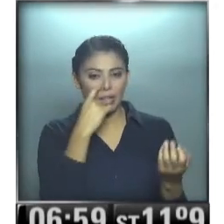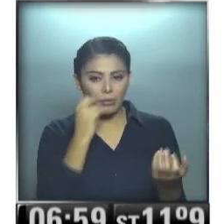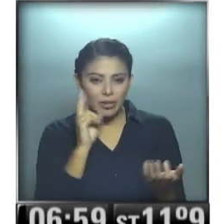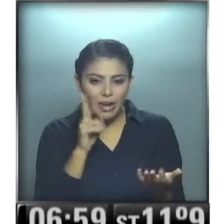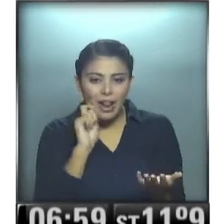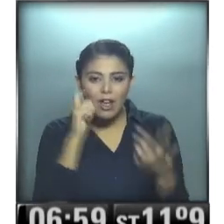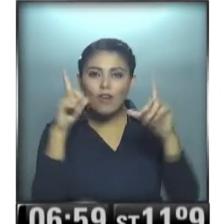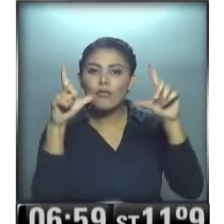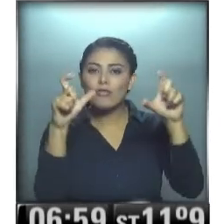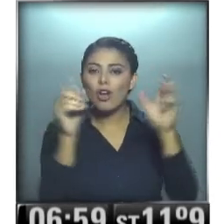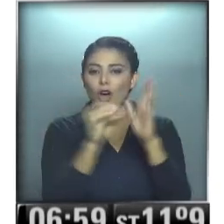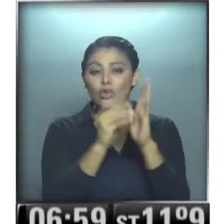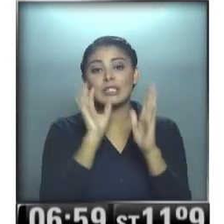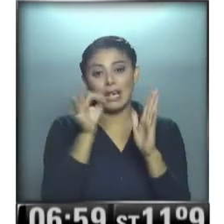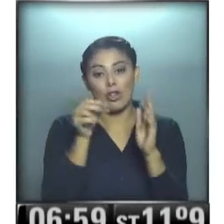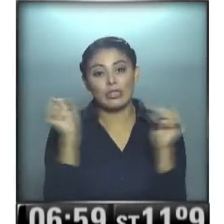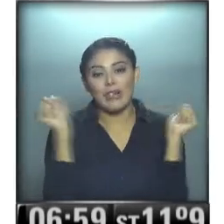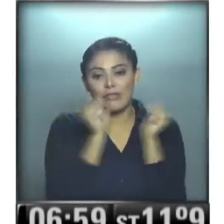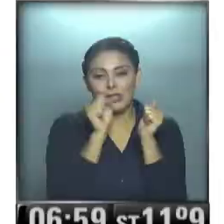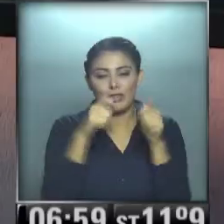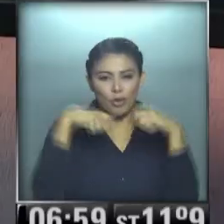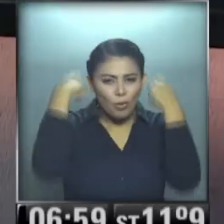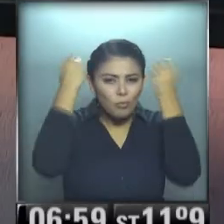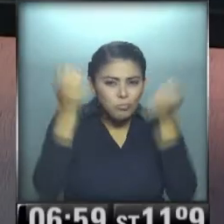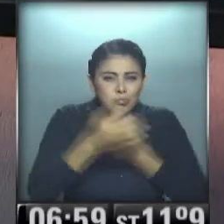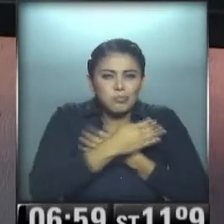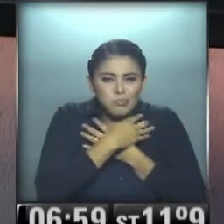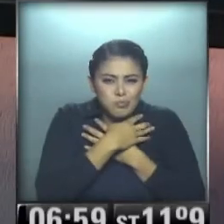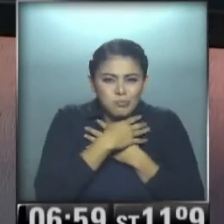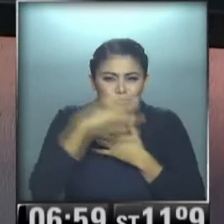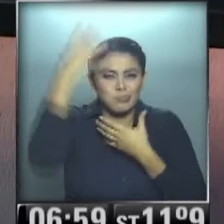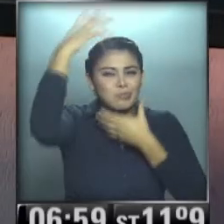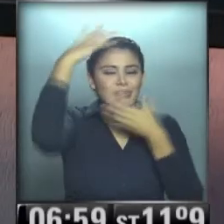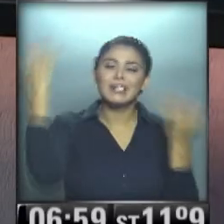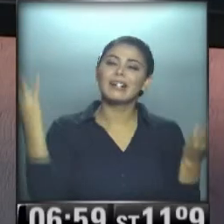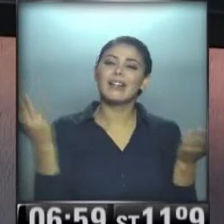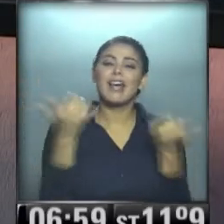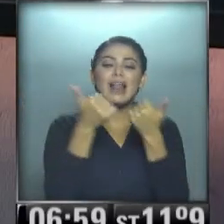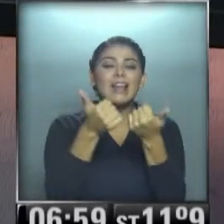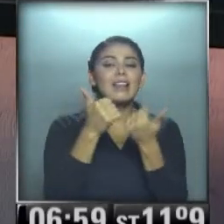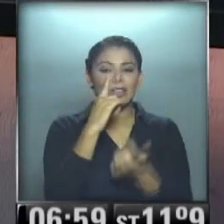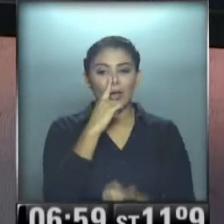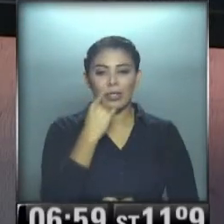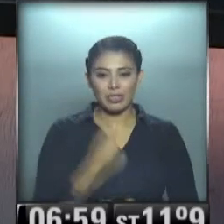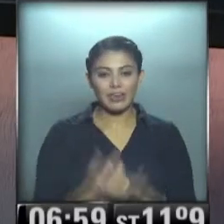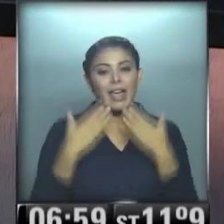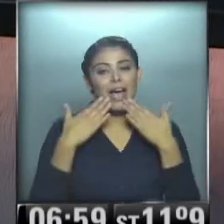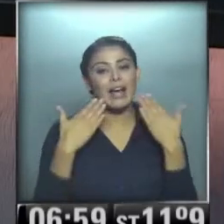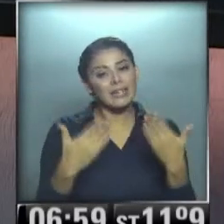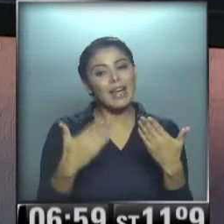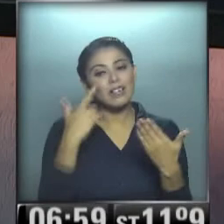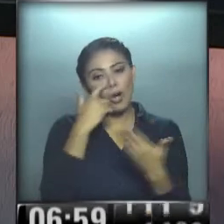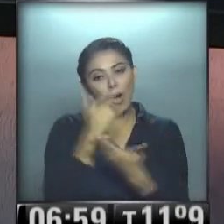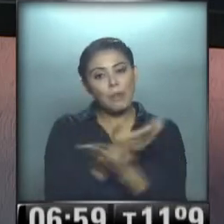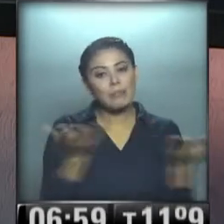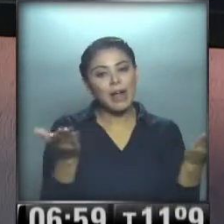linda foto. Y sí, se nota que hace frío, está abrigadito, tapadito hasta la cabeza. Que tengas excelente jornada. Gracias por compartir